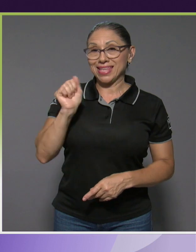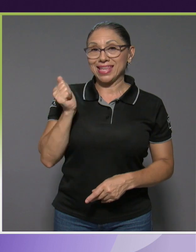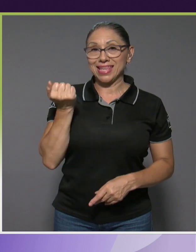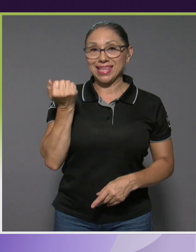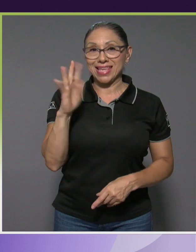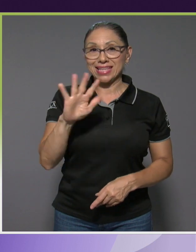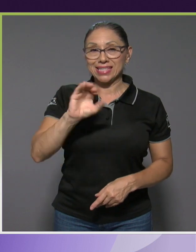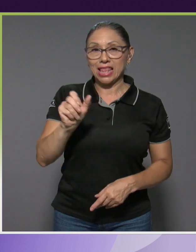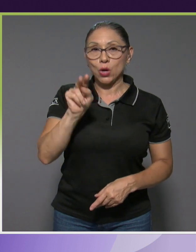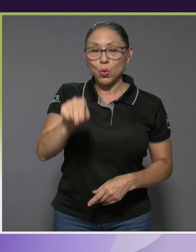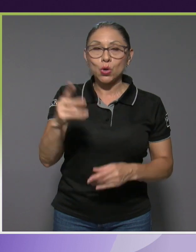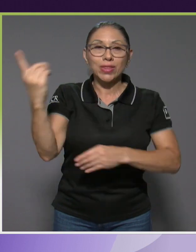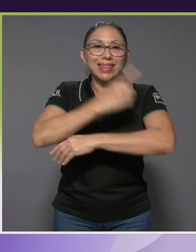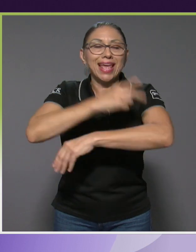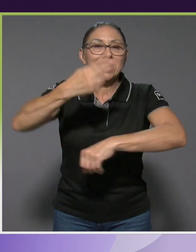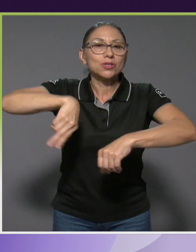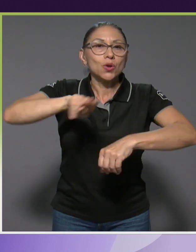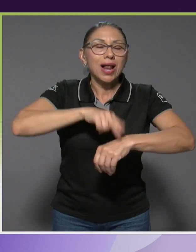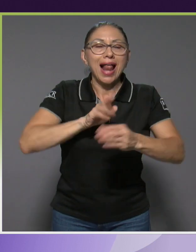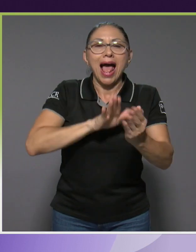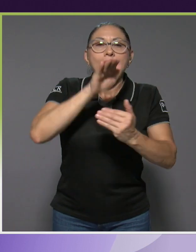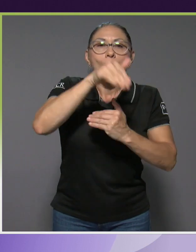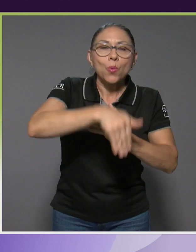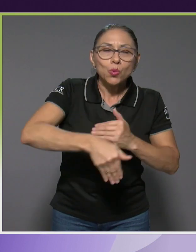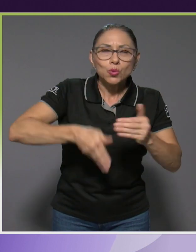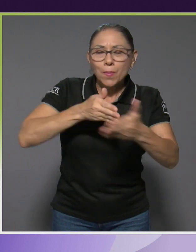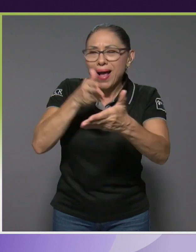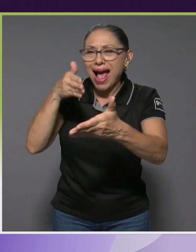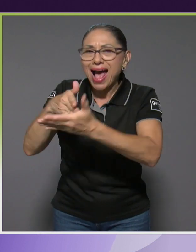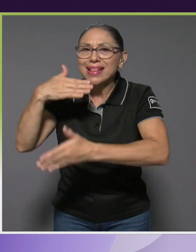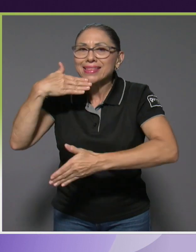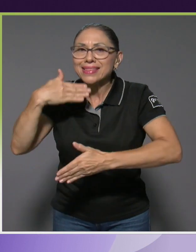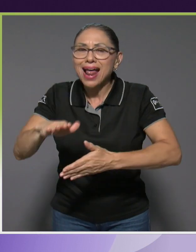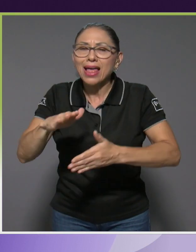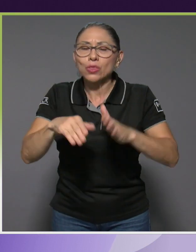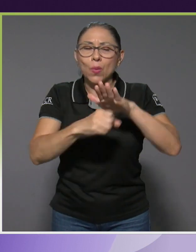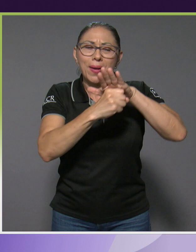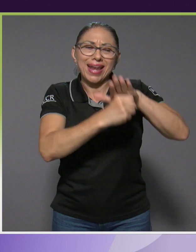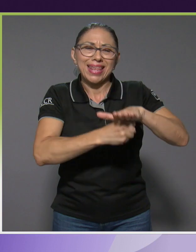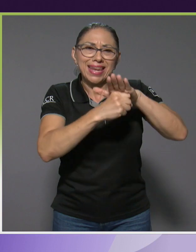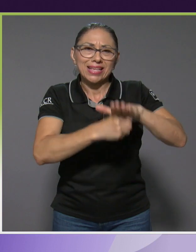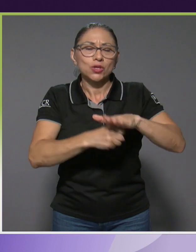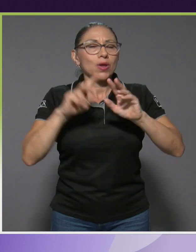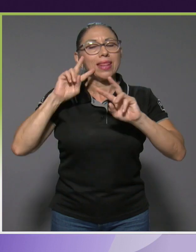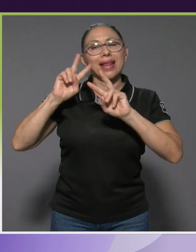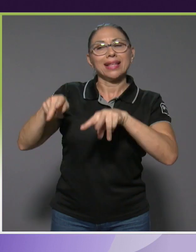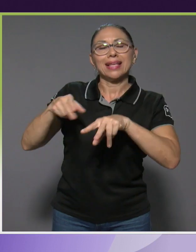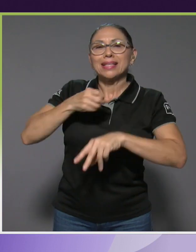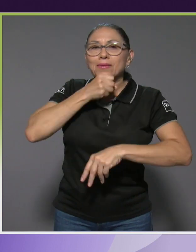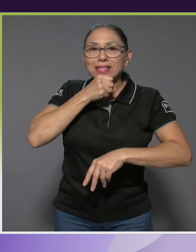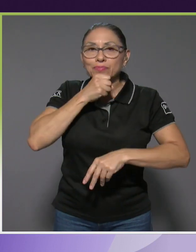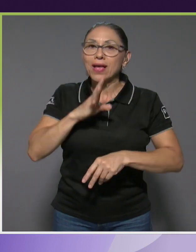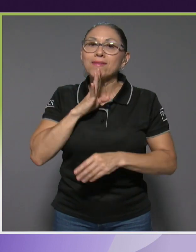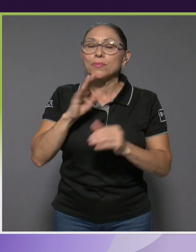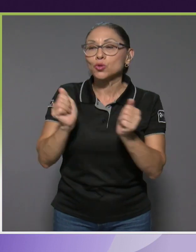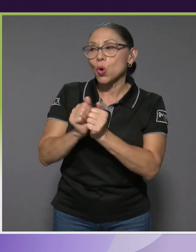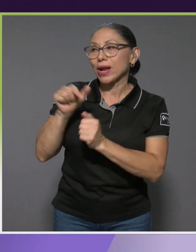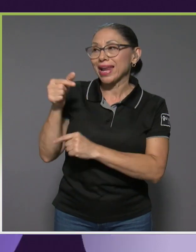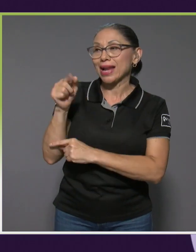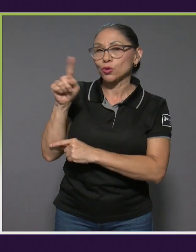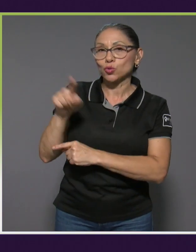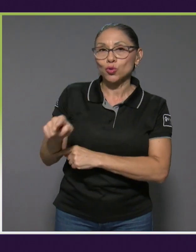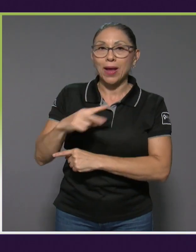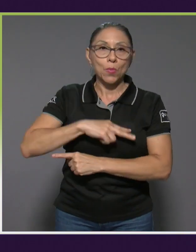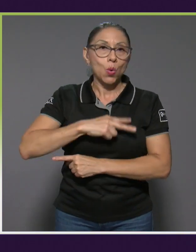Nacional contra el Abuso, Maltrato, Marginación y Negligencia en la Vejez. Y conversamos con don Gerardo Zúñiga, quien es voluntario de la